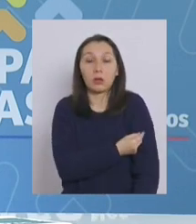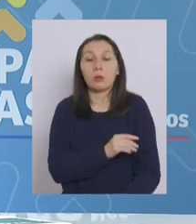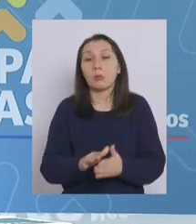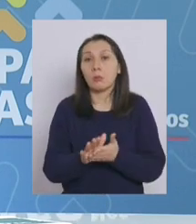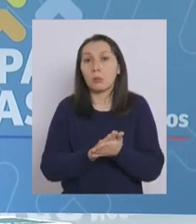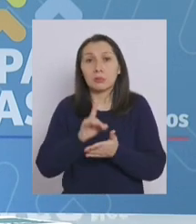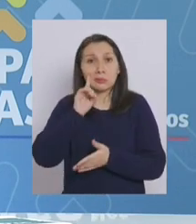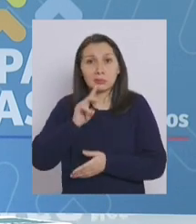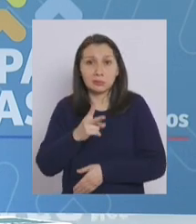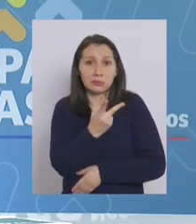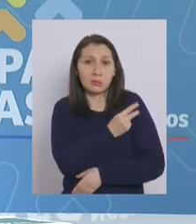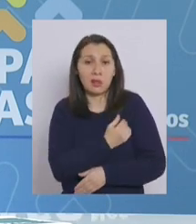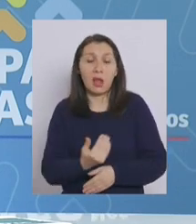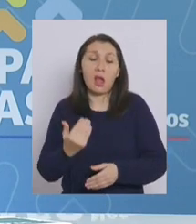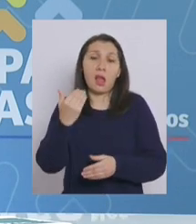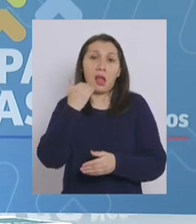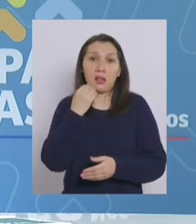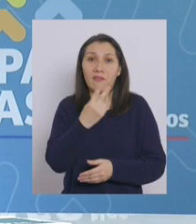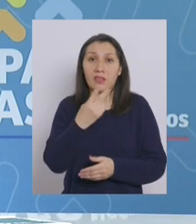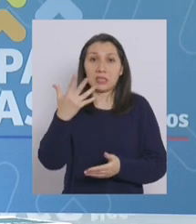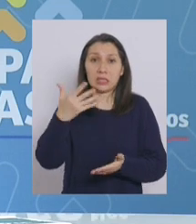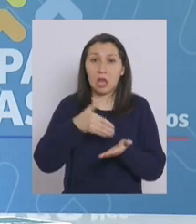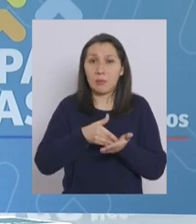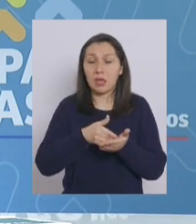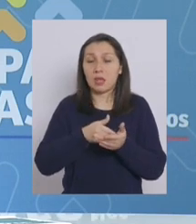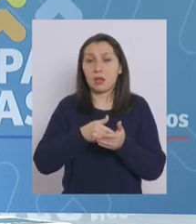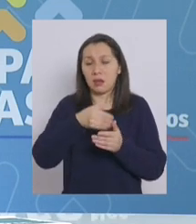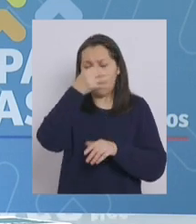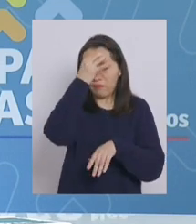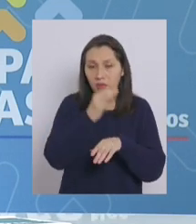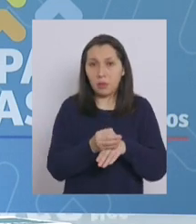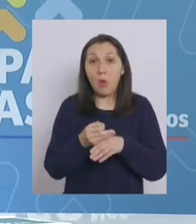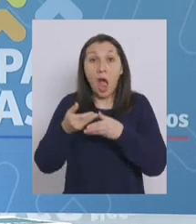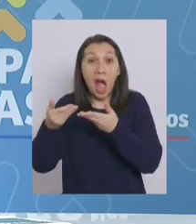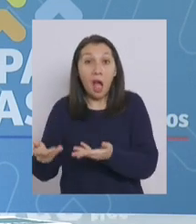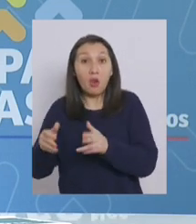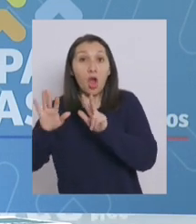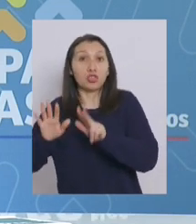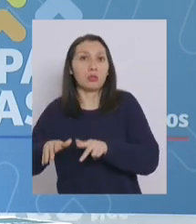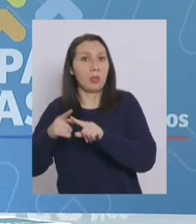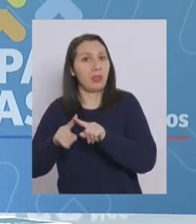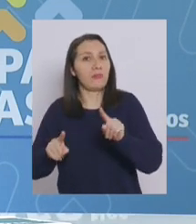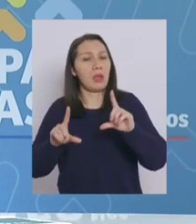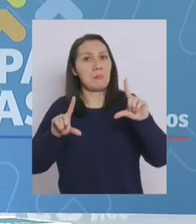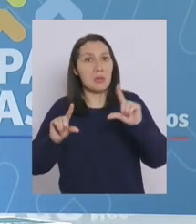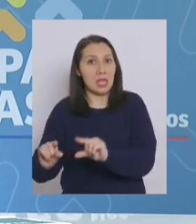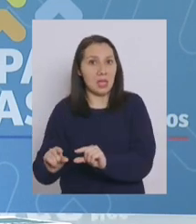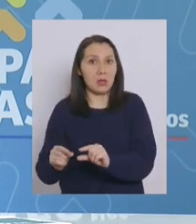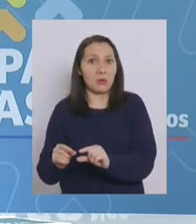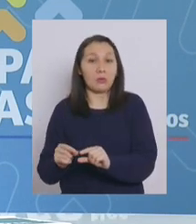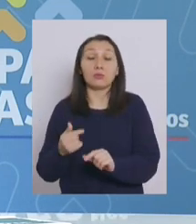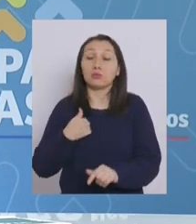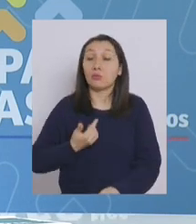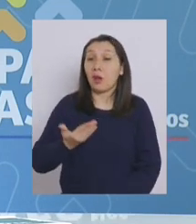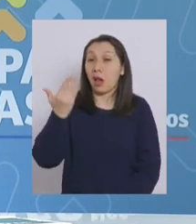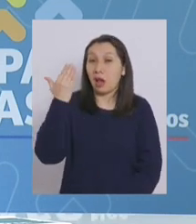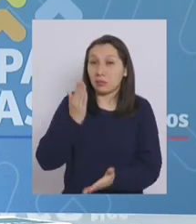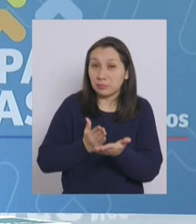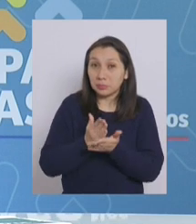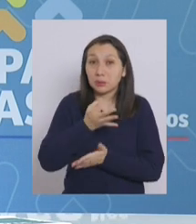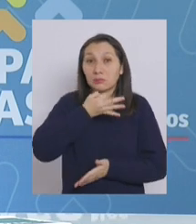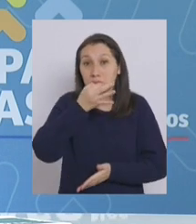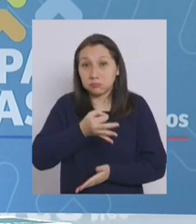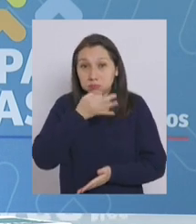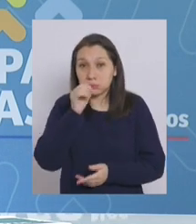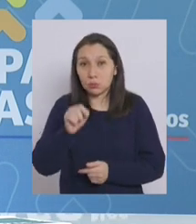no, tendríamos casi 25.000 casos en vez de los 8.000 que estamos teniendo. Además, yo lo dije al comienzo